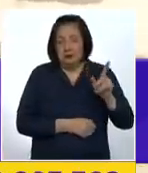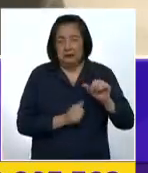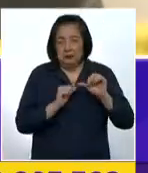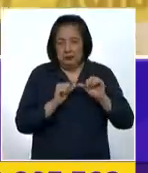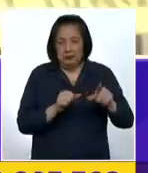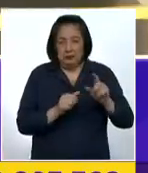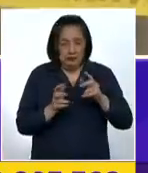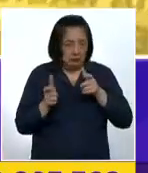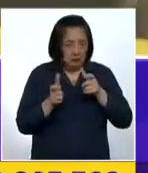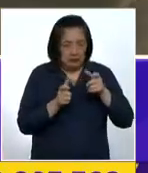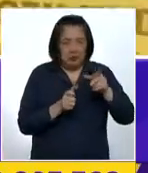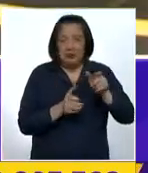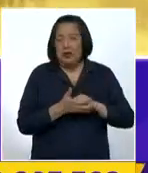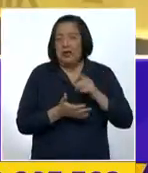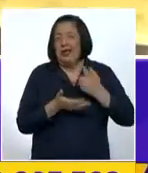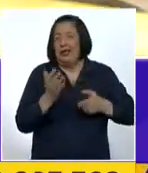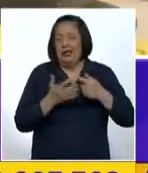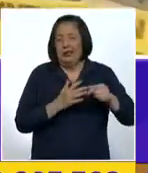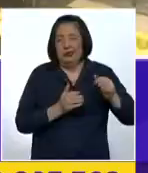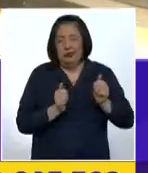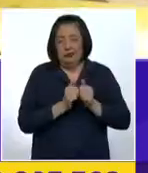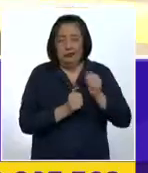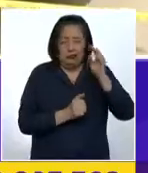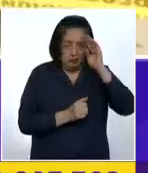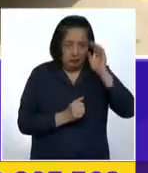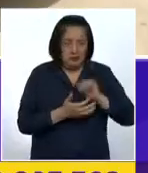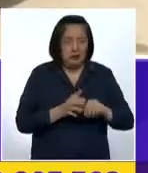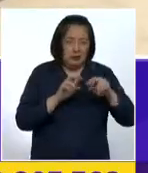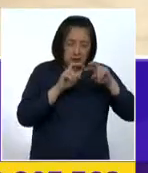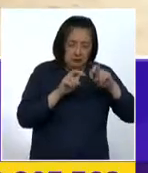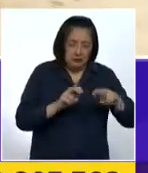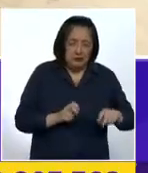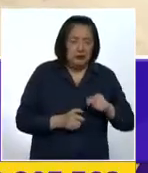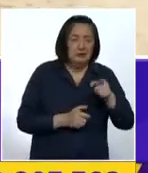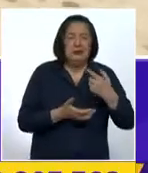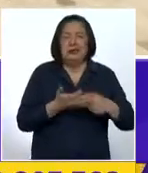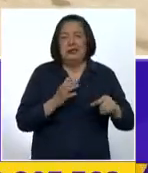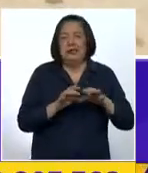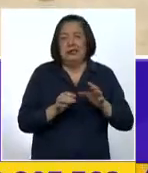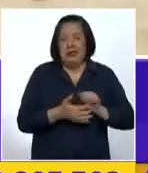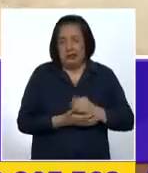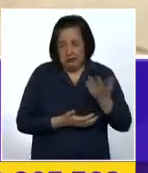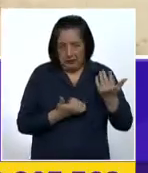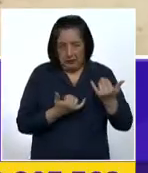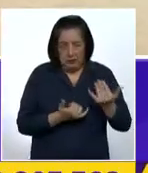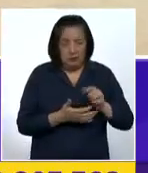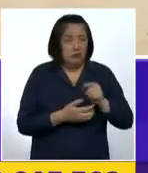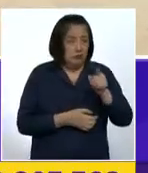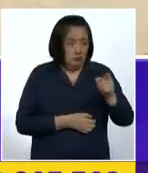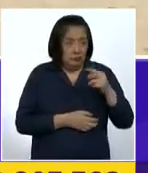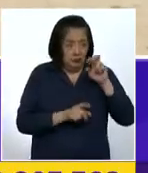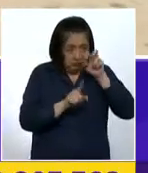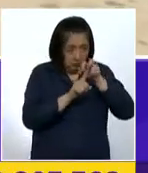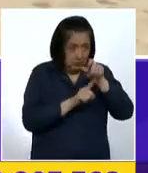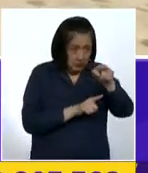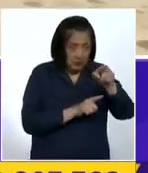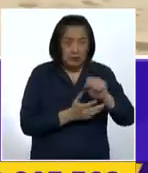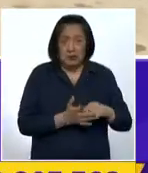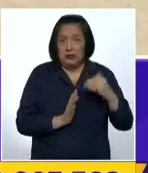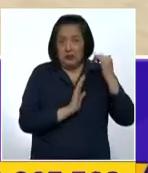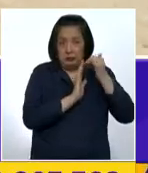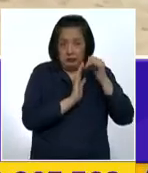y acompañará a los agentes de la Policía Nacional en las pesquisas que vienen realizando el día de hoy. Como usted lo puede ver en las